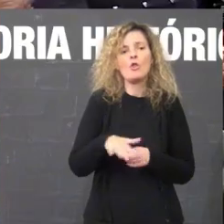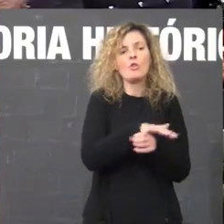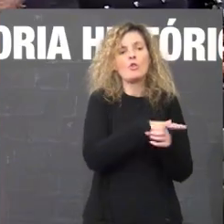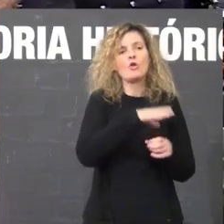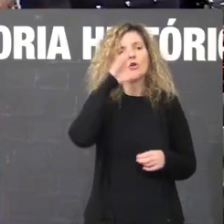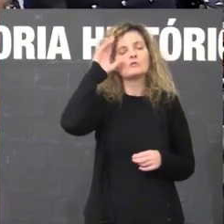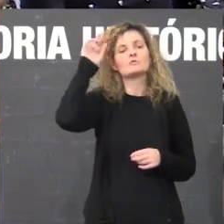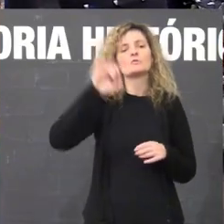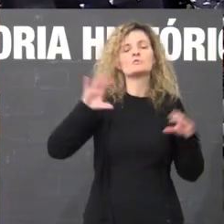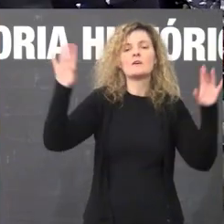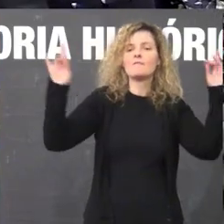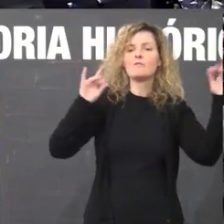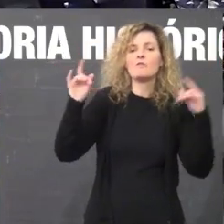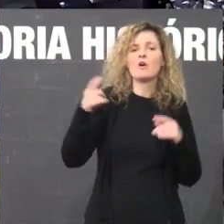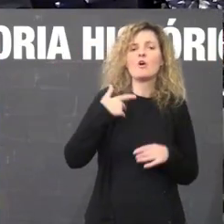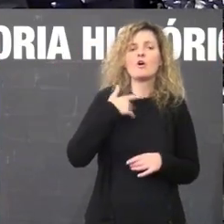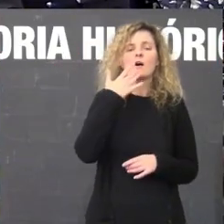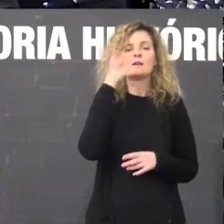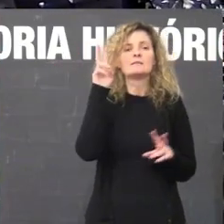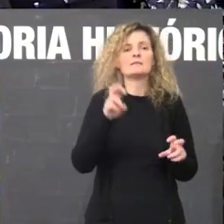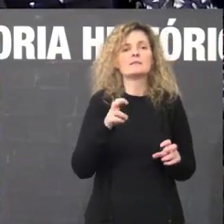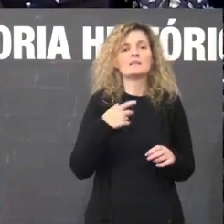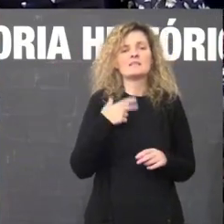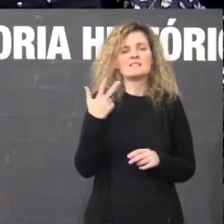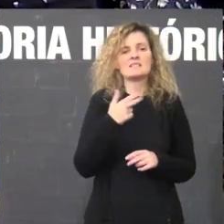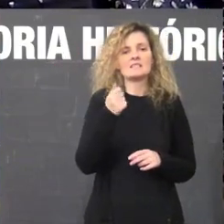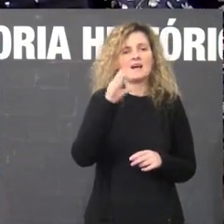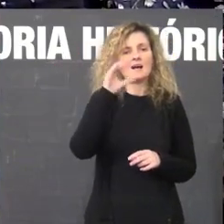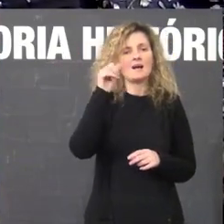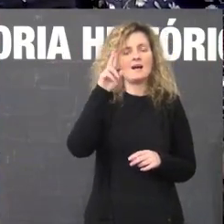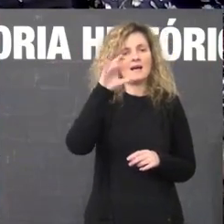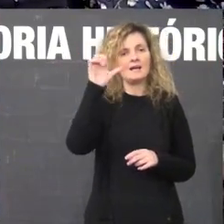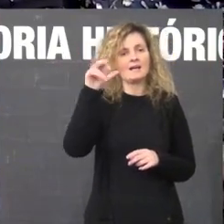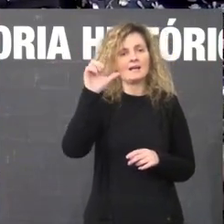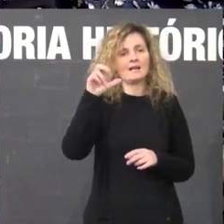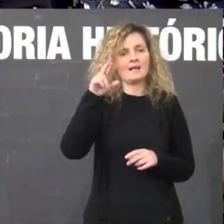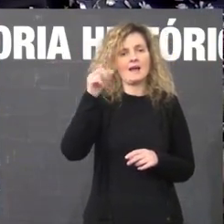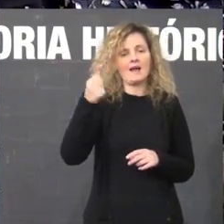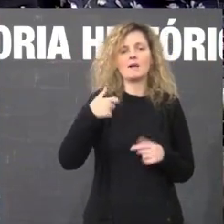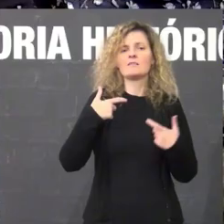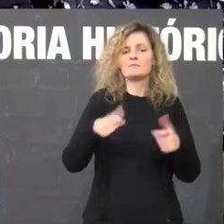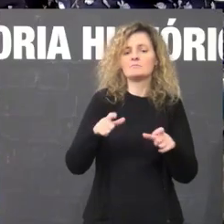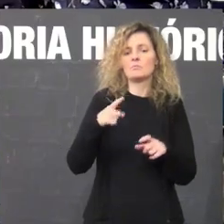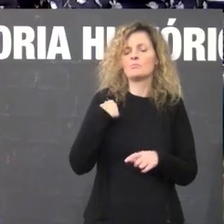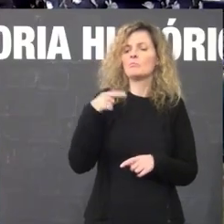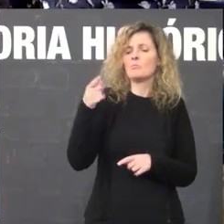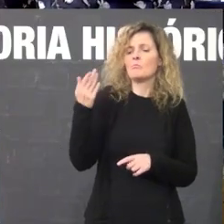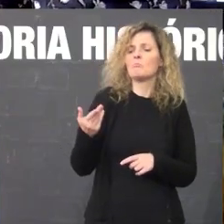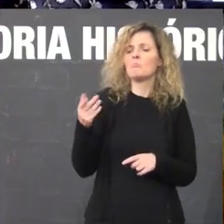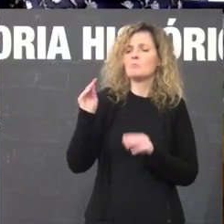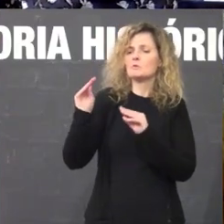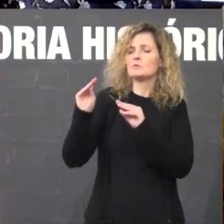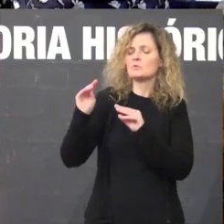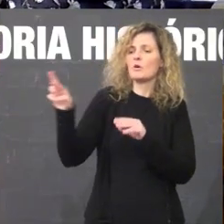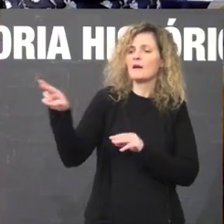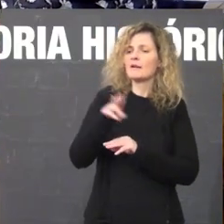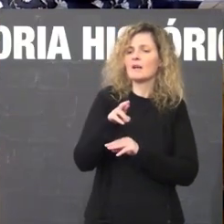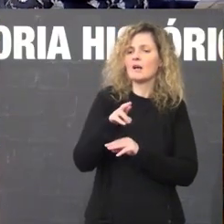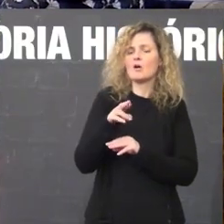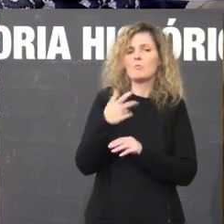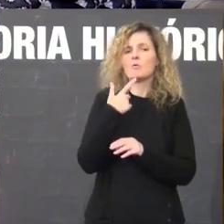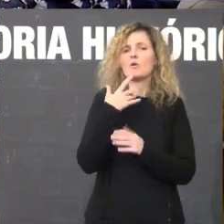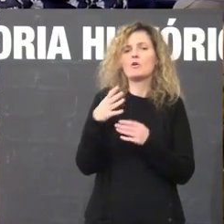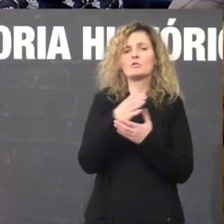se escucha folklore nos escucha sobre todo chacarera eso es también un elemento más no en la recuperación de